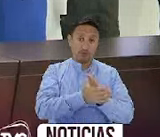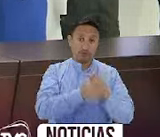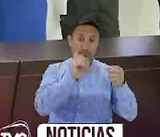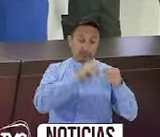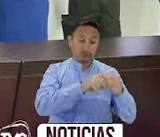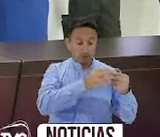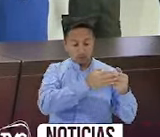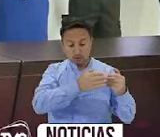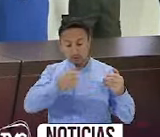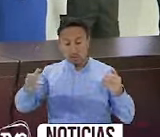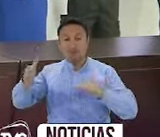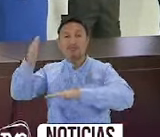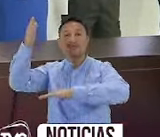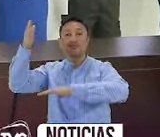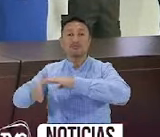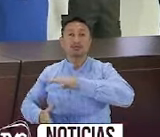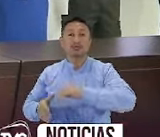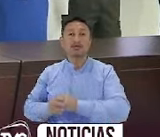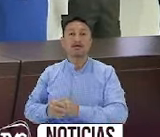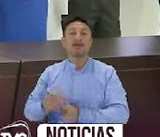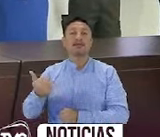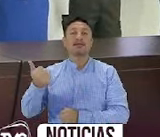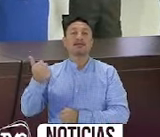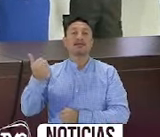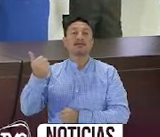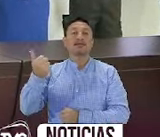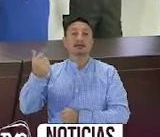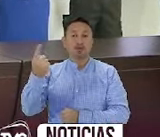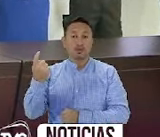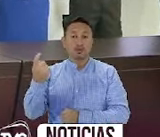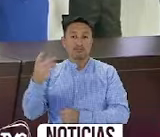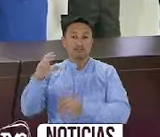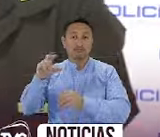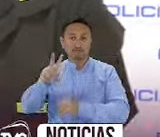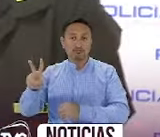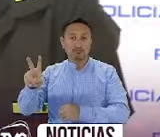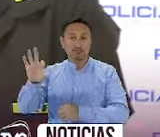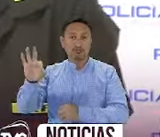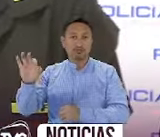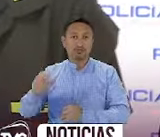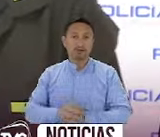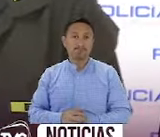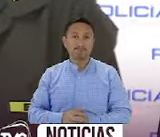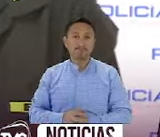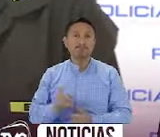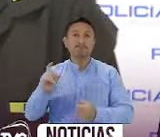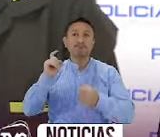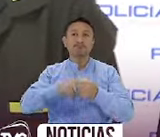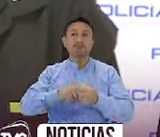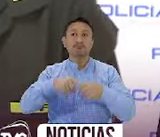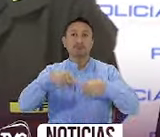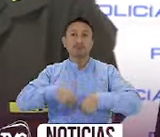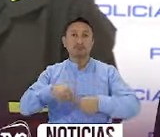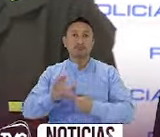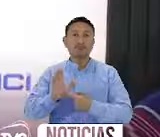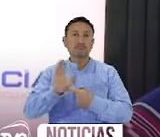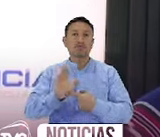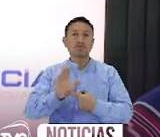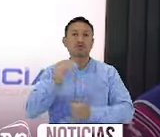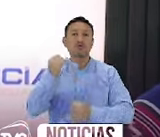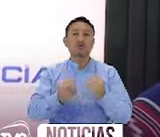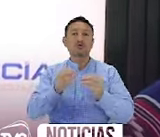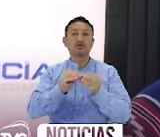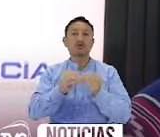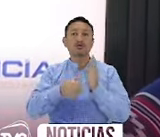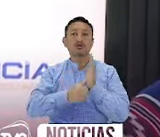las 23:59 del viernes 29 de noviembre. Estas postulaciones se realizarán de acuerdo al último dígito de la cédula